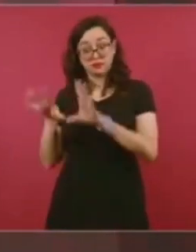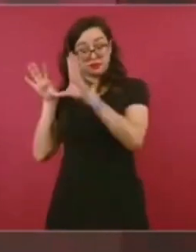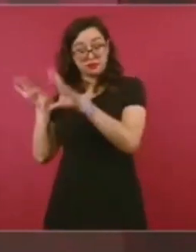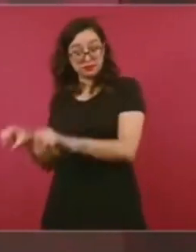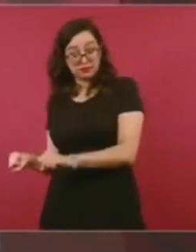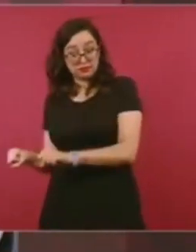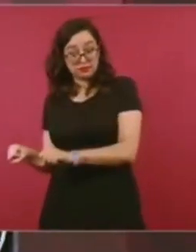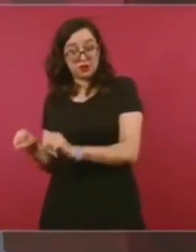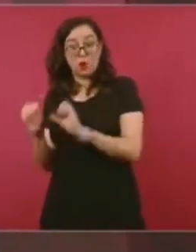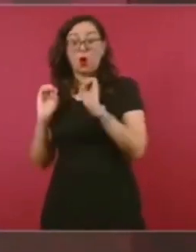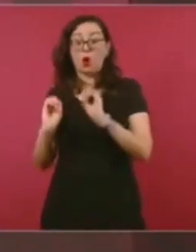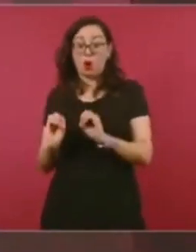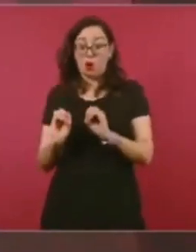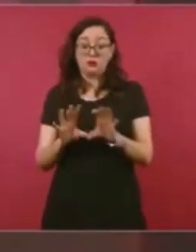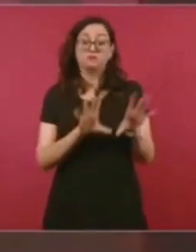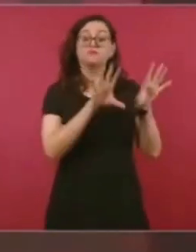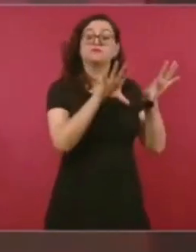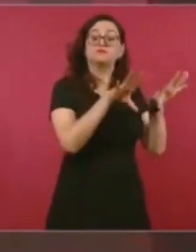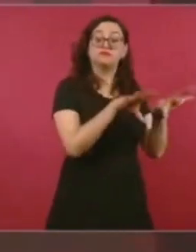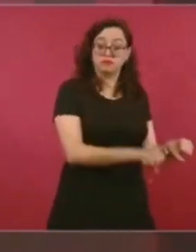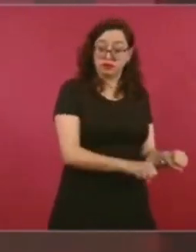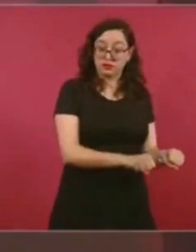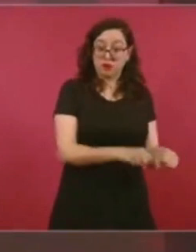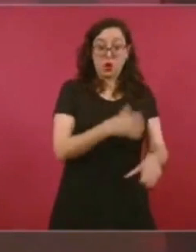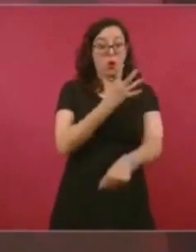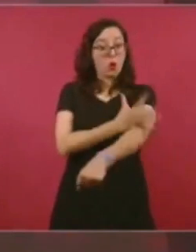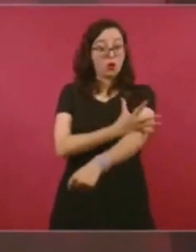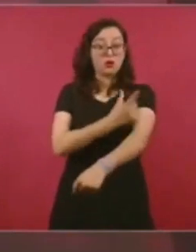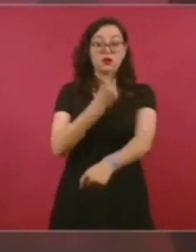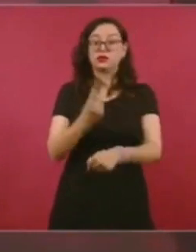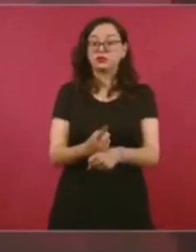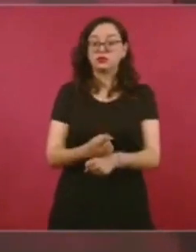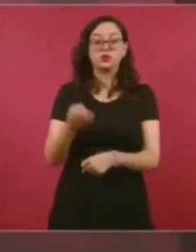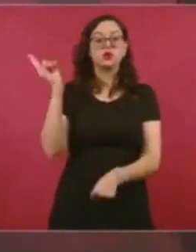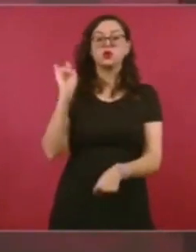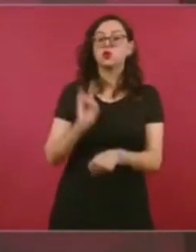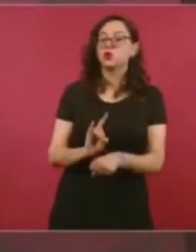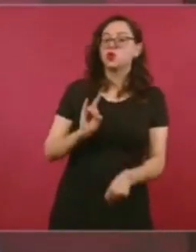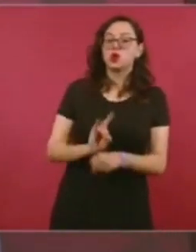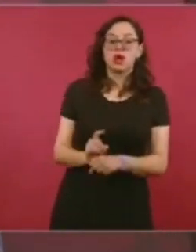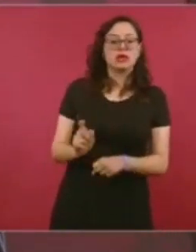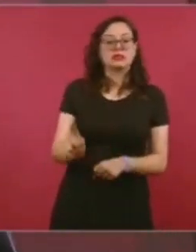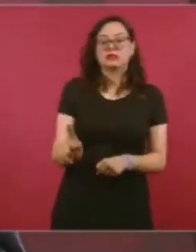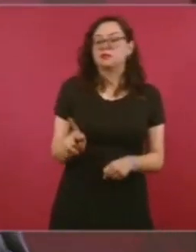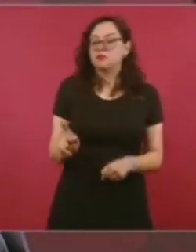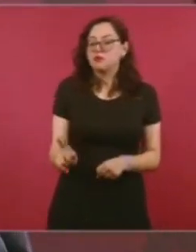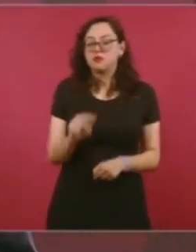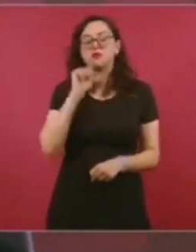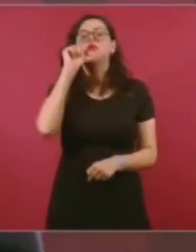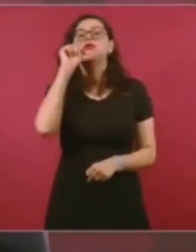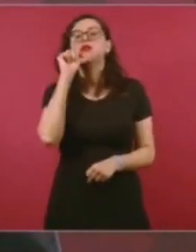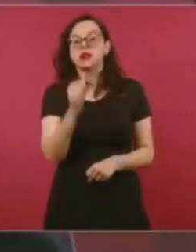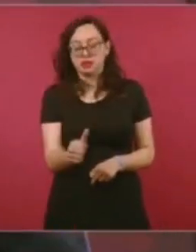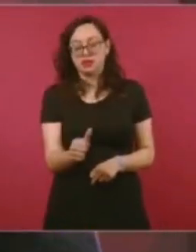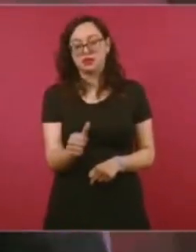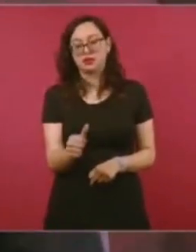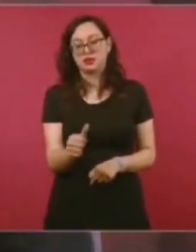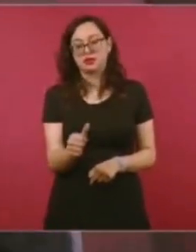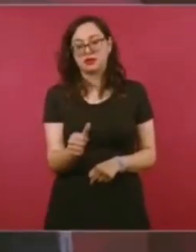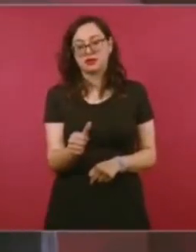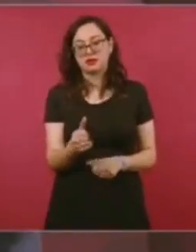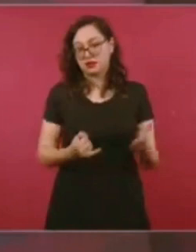oligarquía y el gobierno del pueblo en un valiente acto de transparencia nuestro presidente expone los ataques y